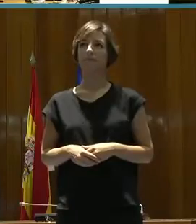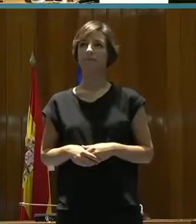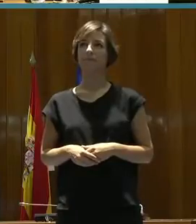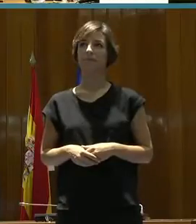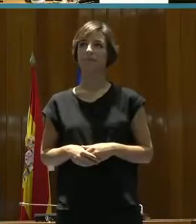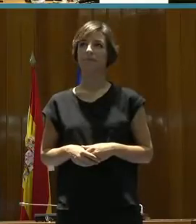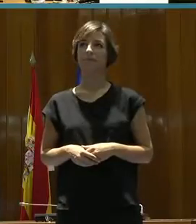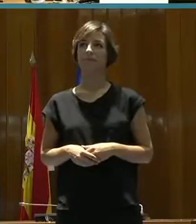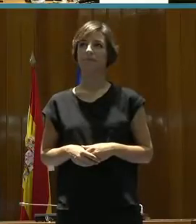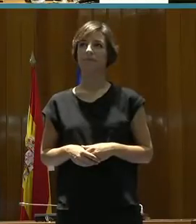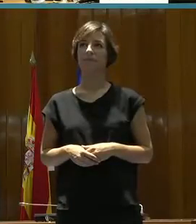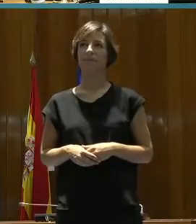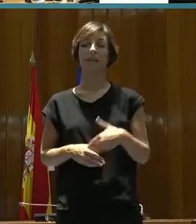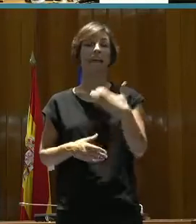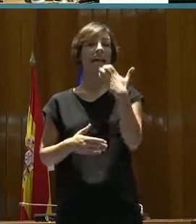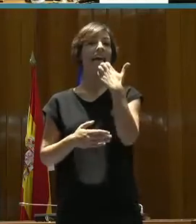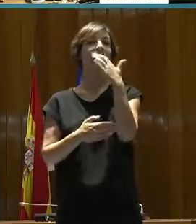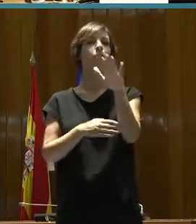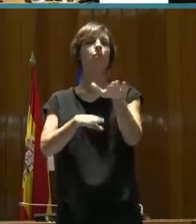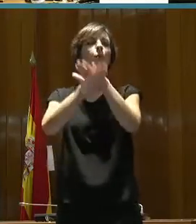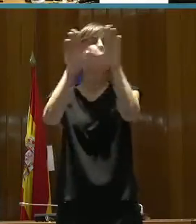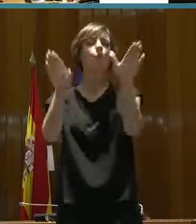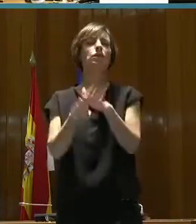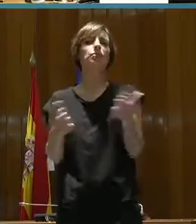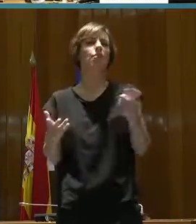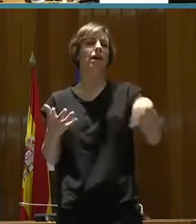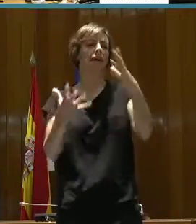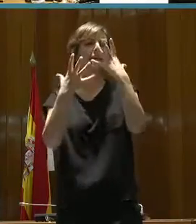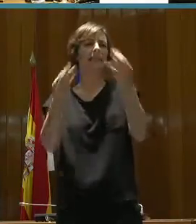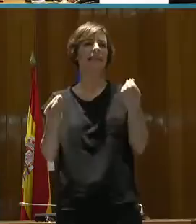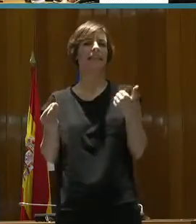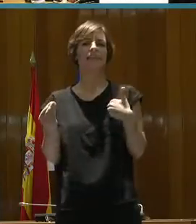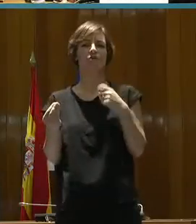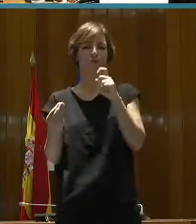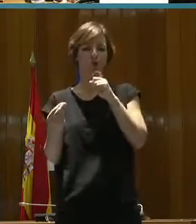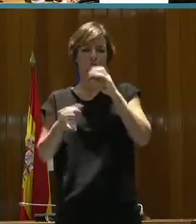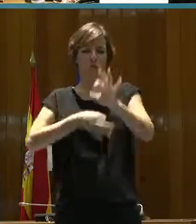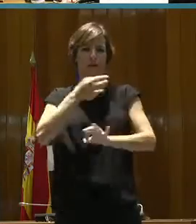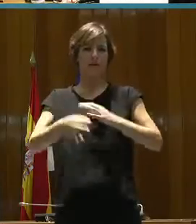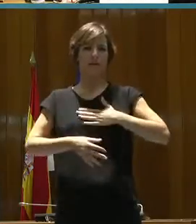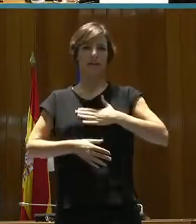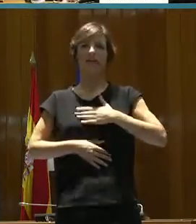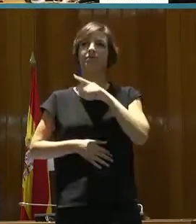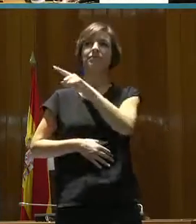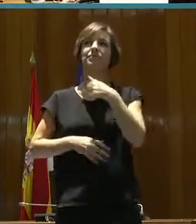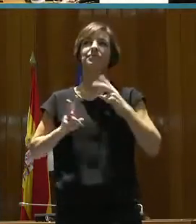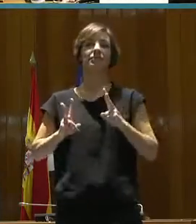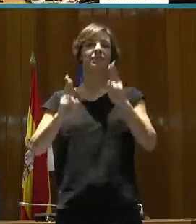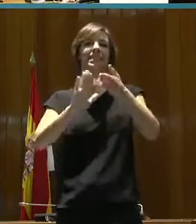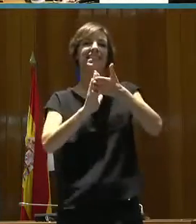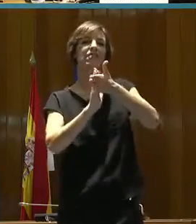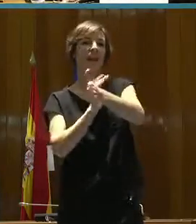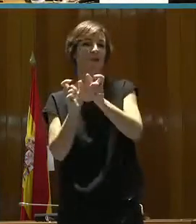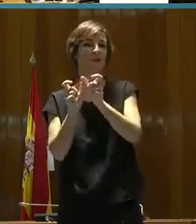Como último ejemplo de cómo está estructurada la obra, una mención de la parte de significado, que en realidad también es una